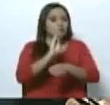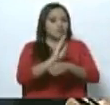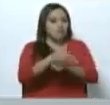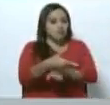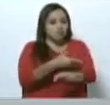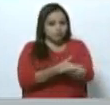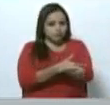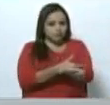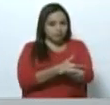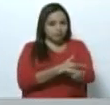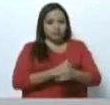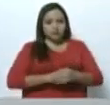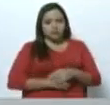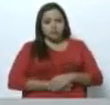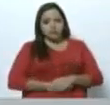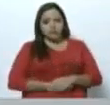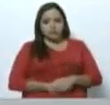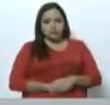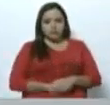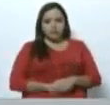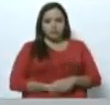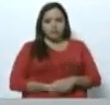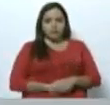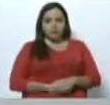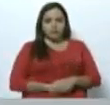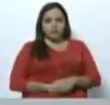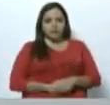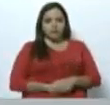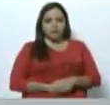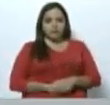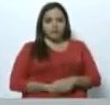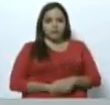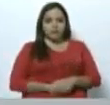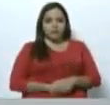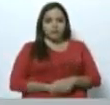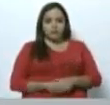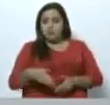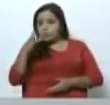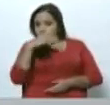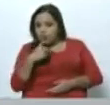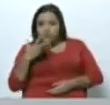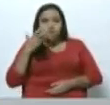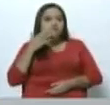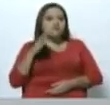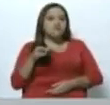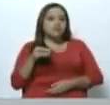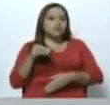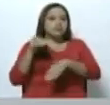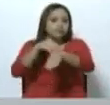el alerta. Que un día no vamos a convocar aquí